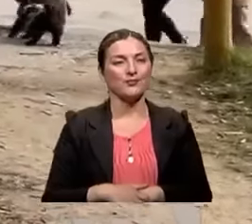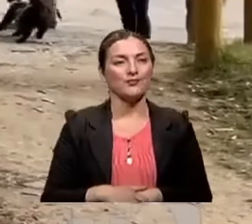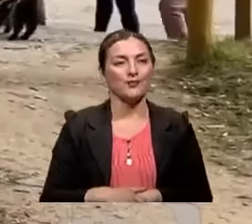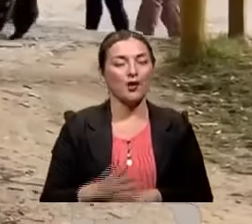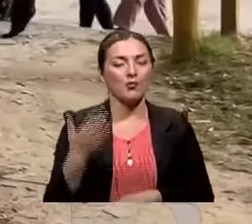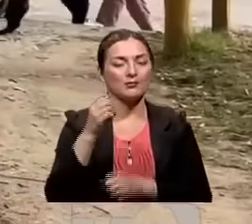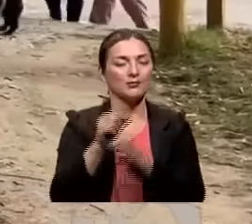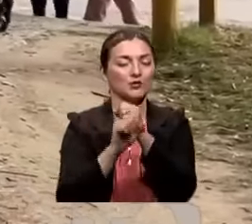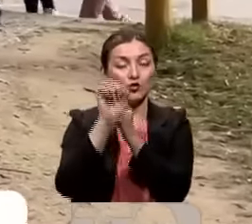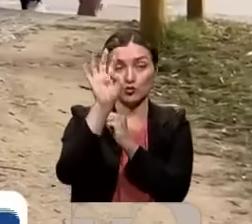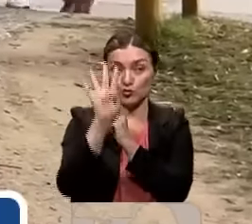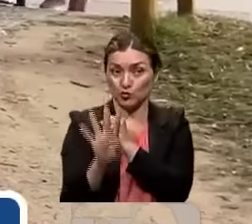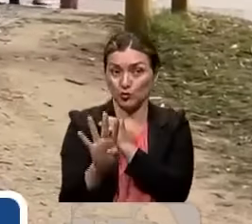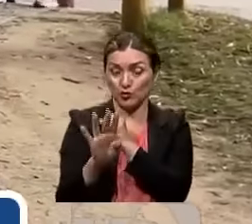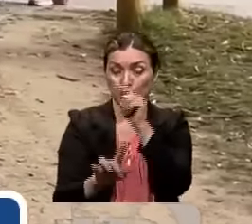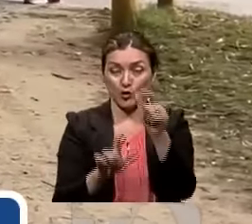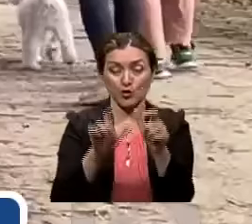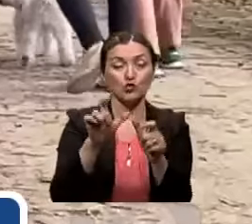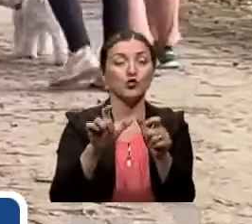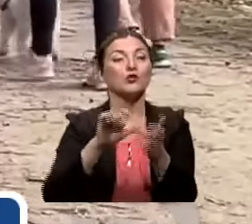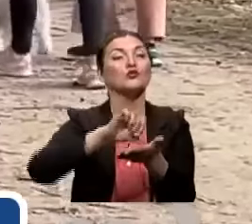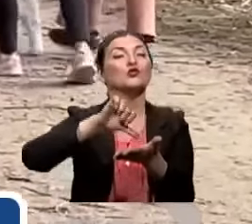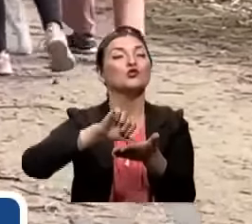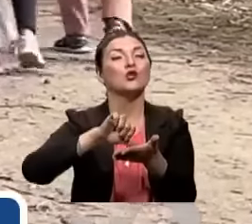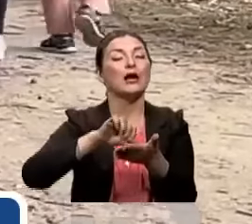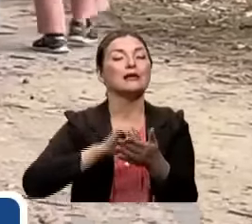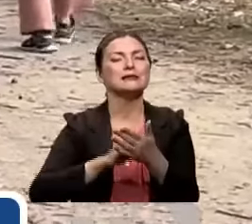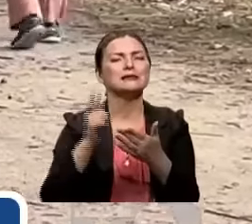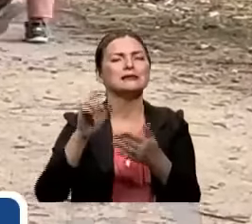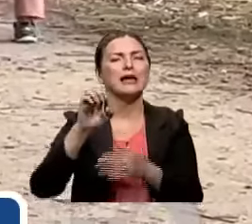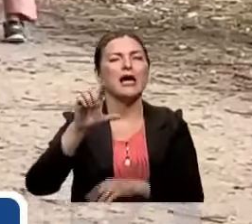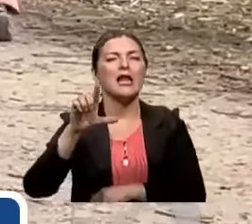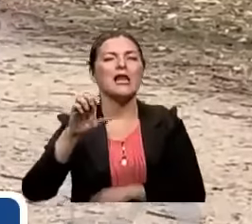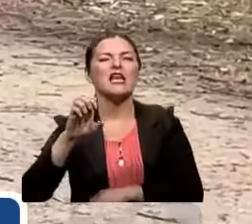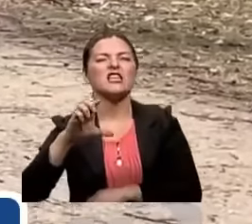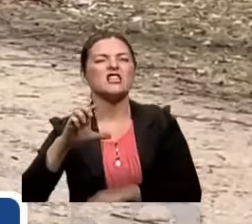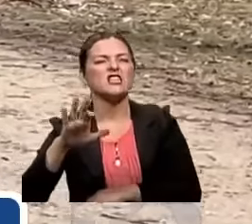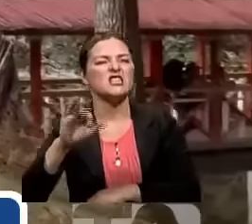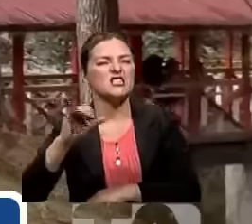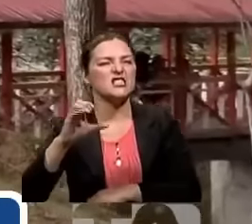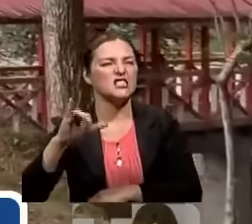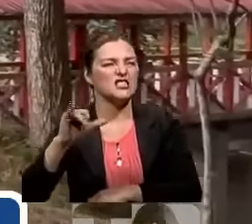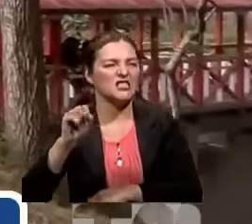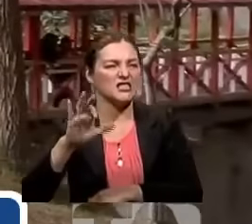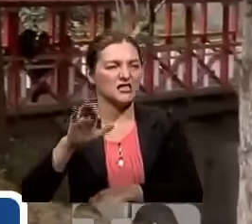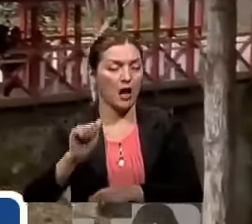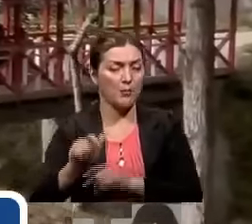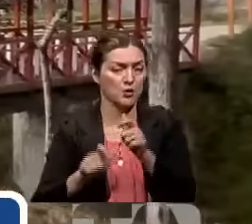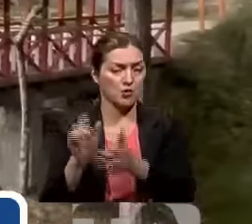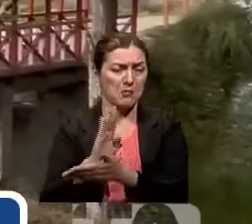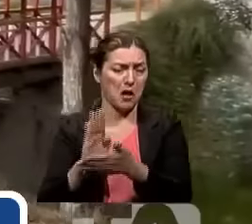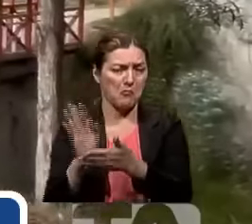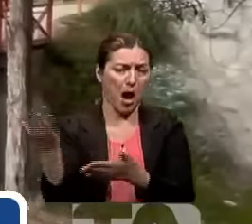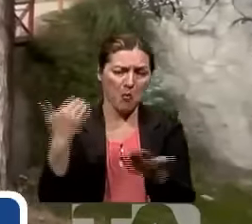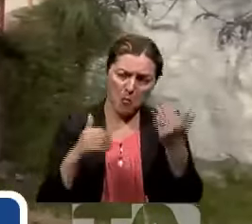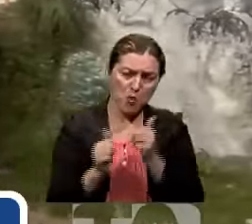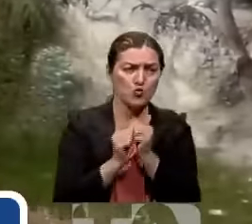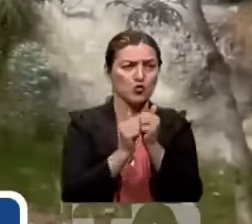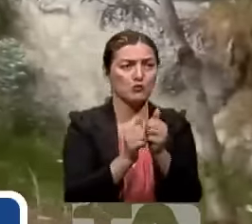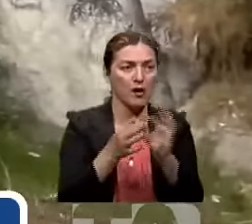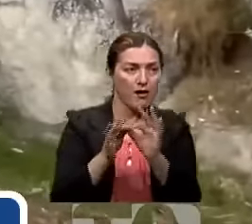Desde hace 4 años, los vecinos de la Ciudadela El Electricista al sur de la urbe lojana se unieron para apadrinar el